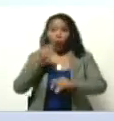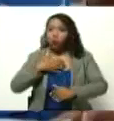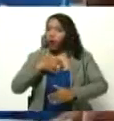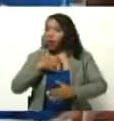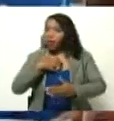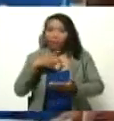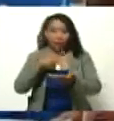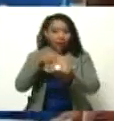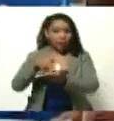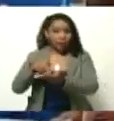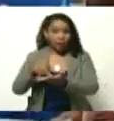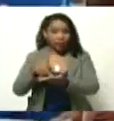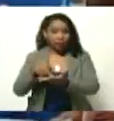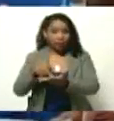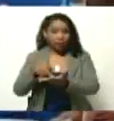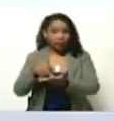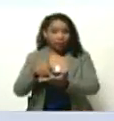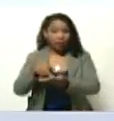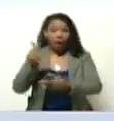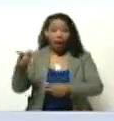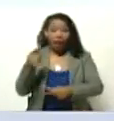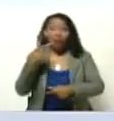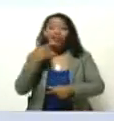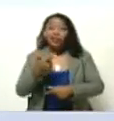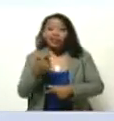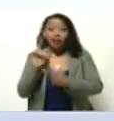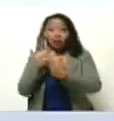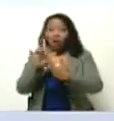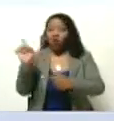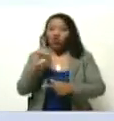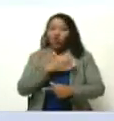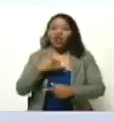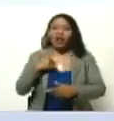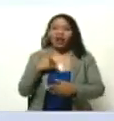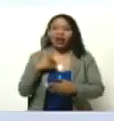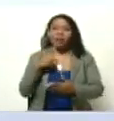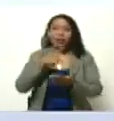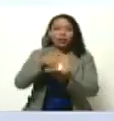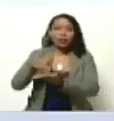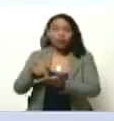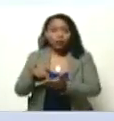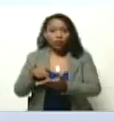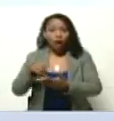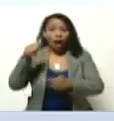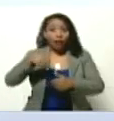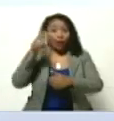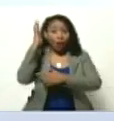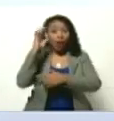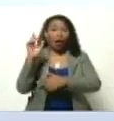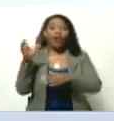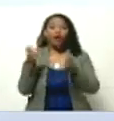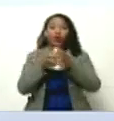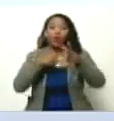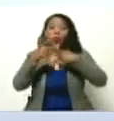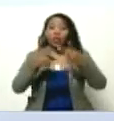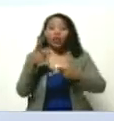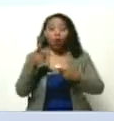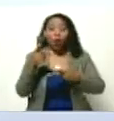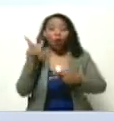Automáticamente, pues. Está manifestando con eso que no quiere estar. Esto es una jornada del partido, no es una jornada